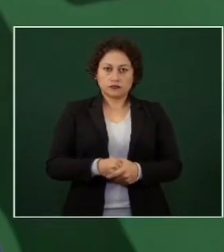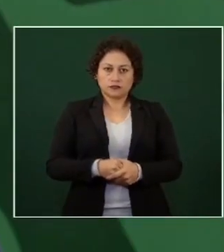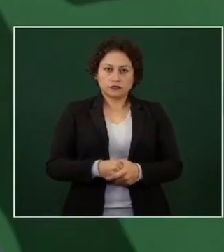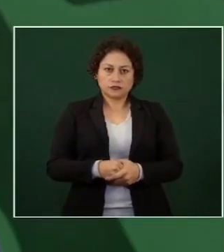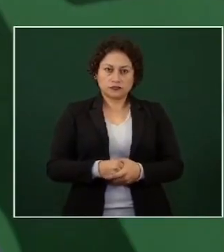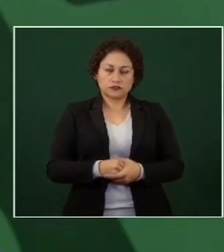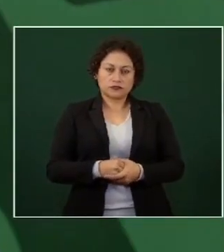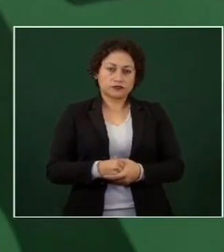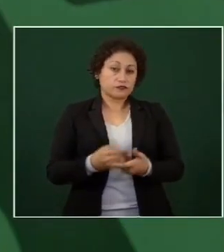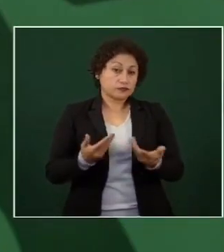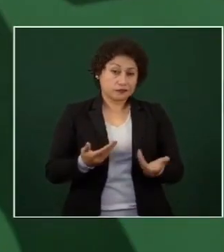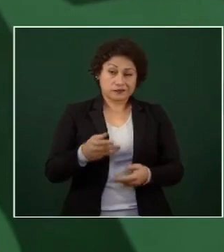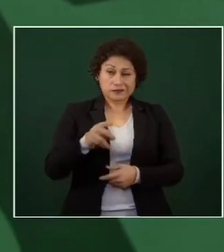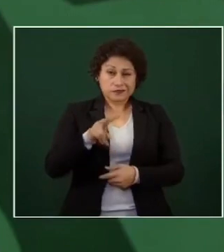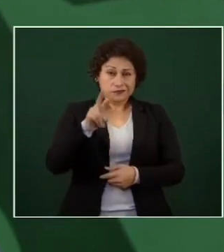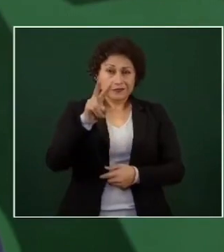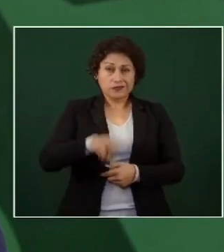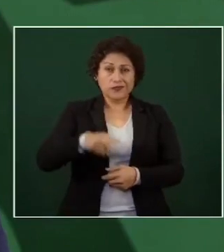no es fácil